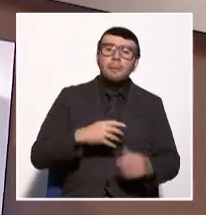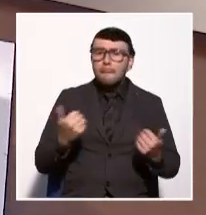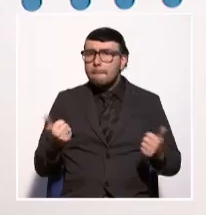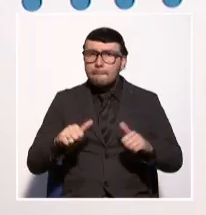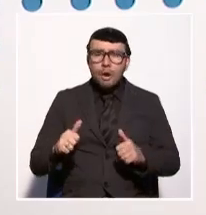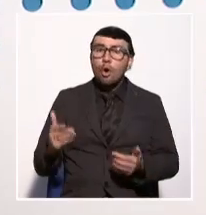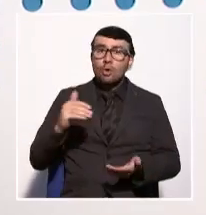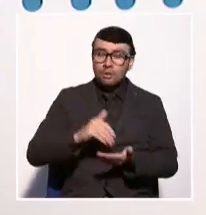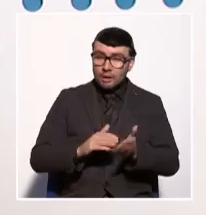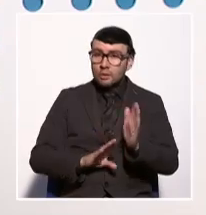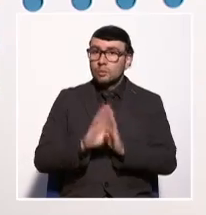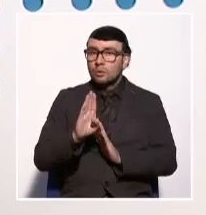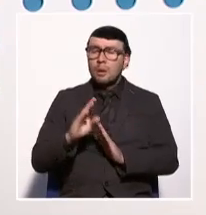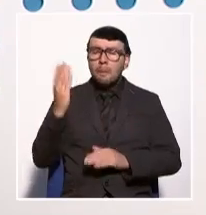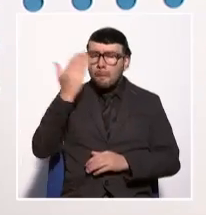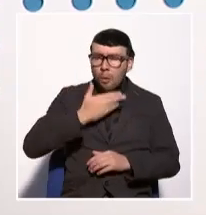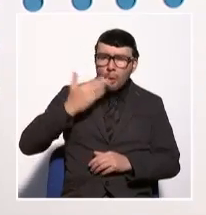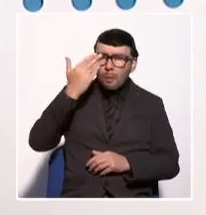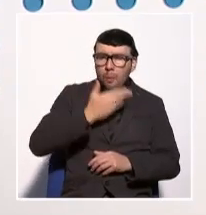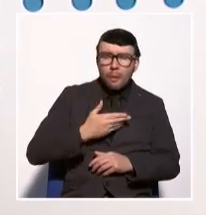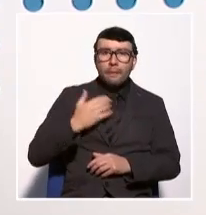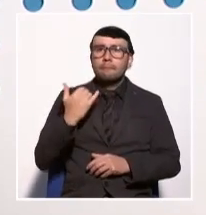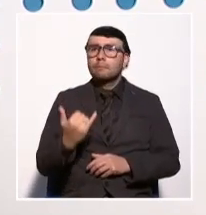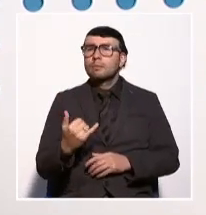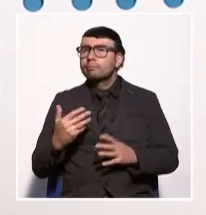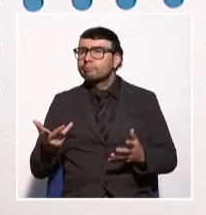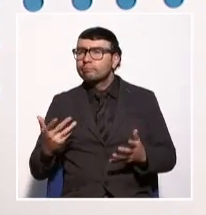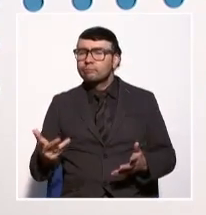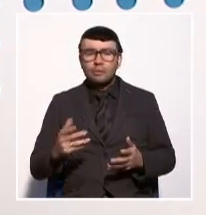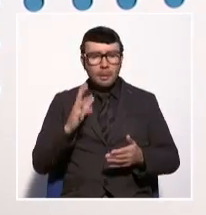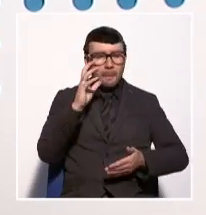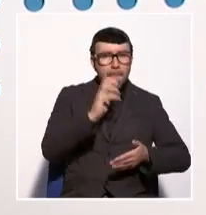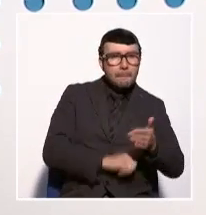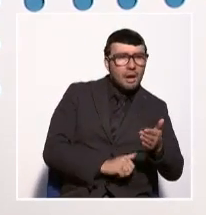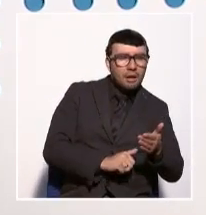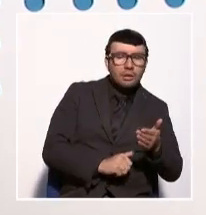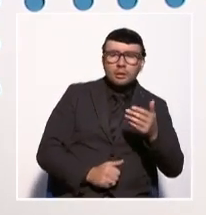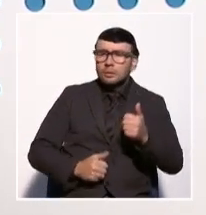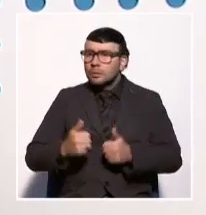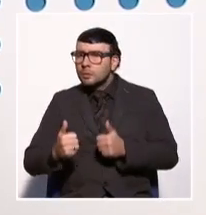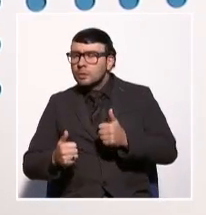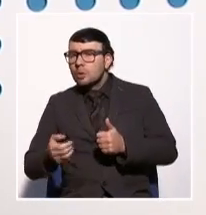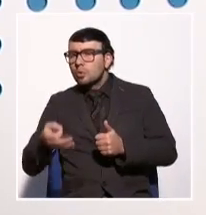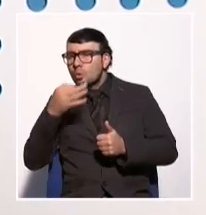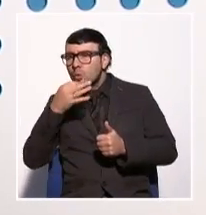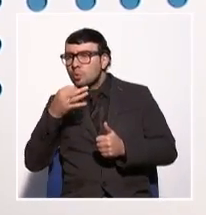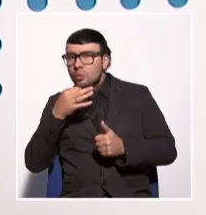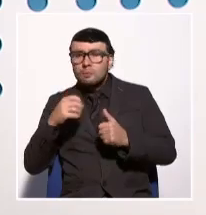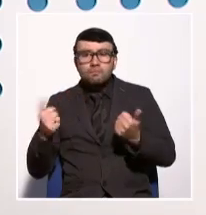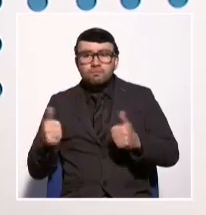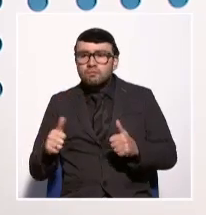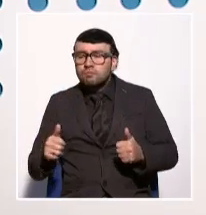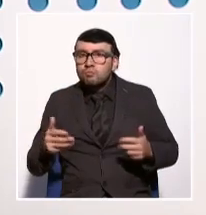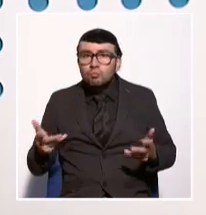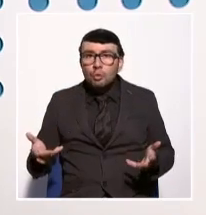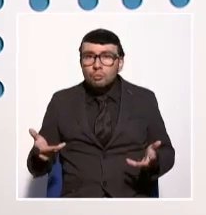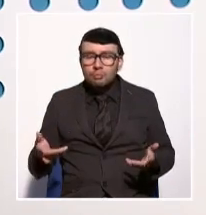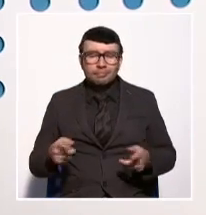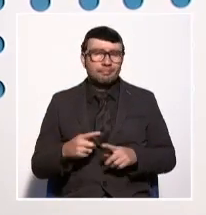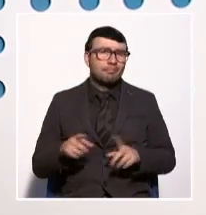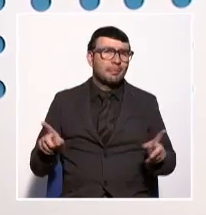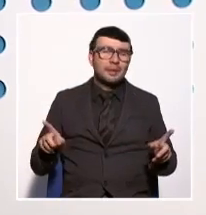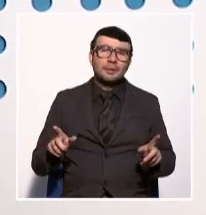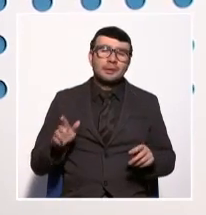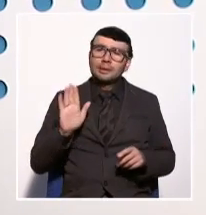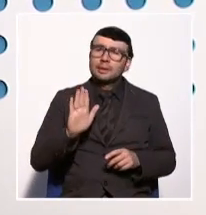hacer una prueba terapéutica de supresión del medicamento y mirar los niveles de sh cómo se comportan pero prácticamente